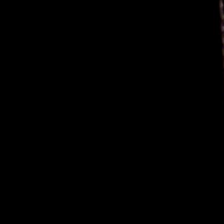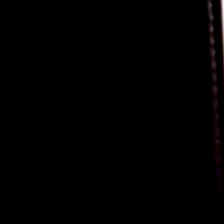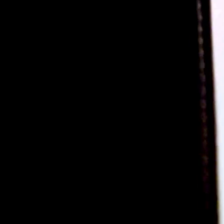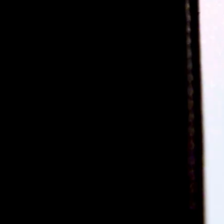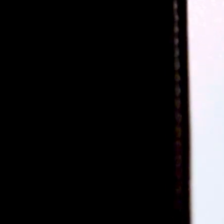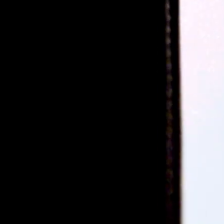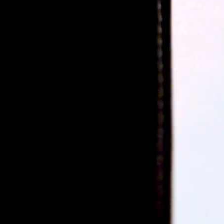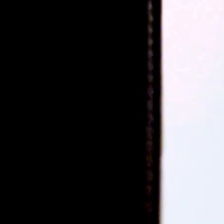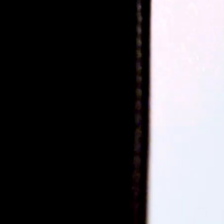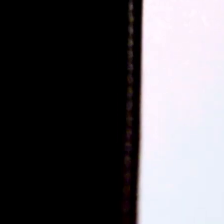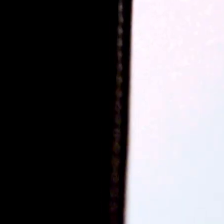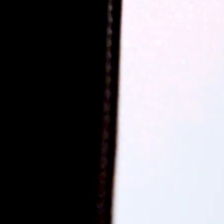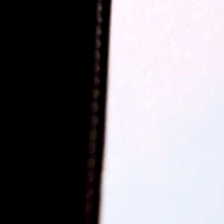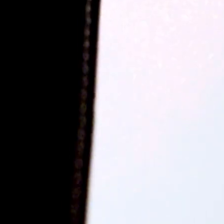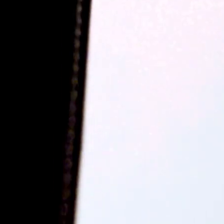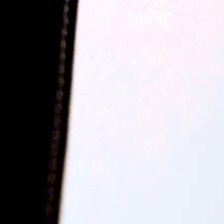Cristo, creo en ti.